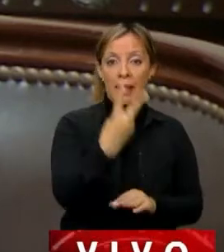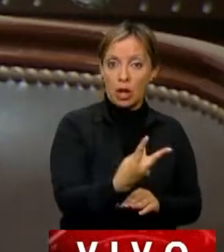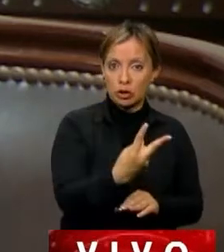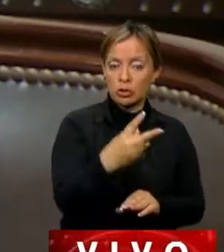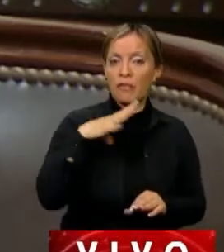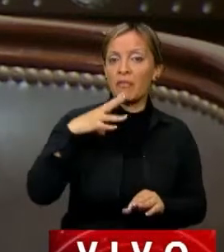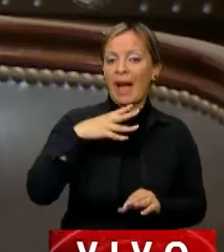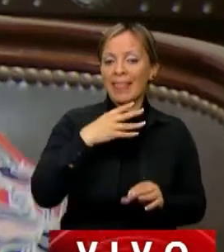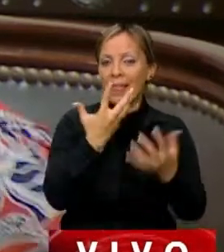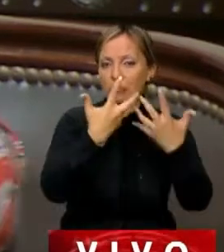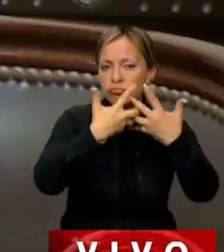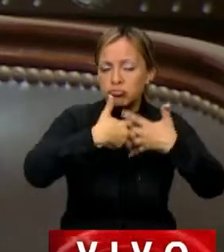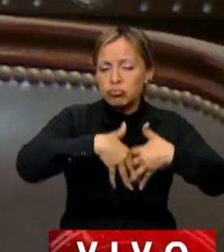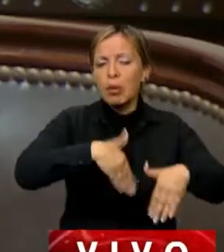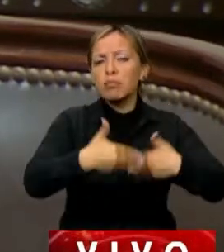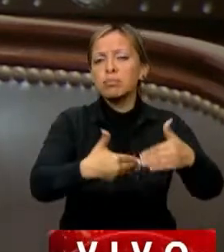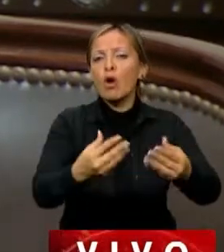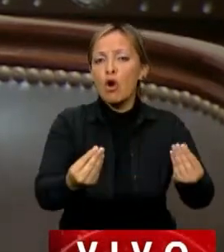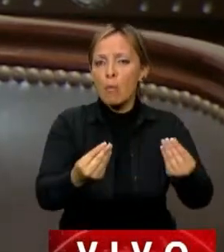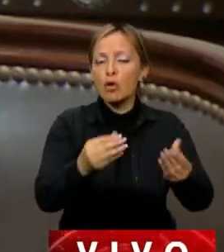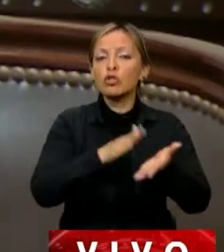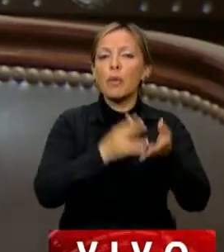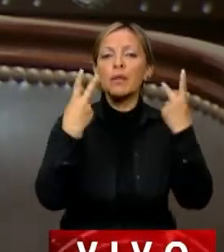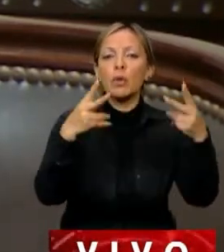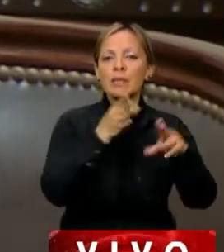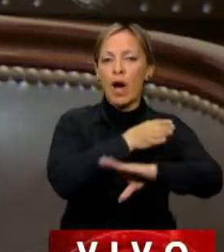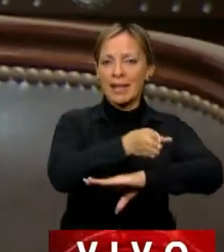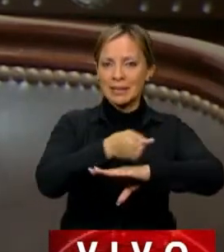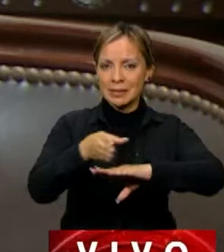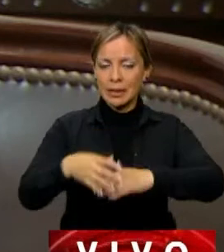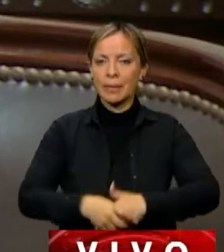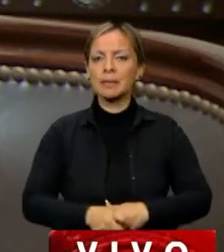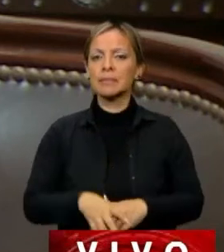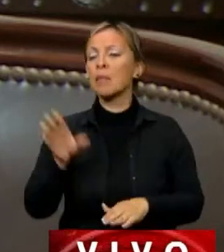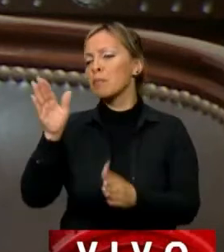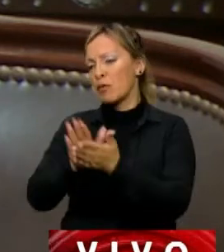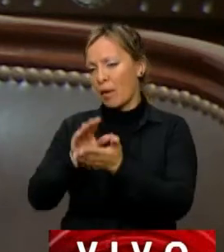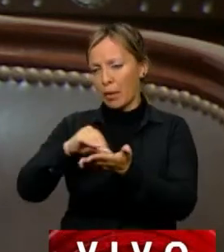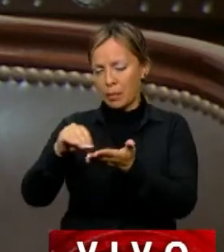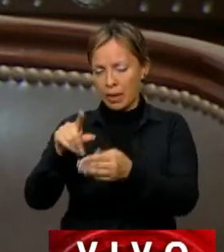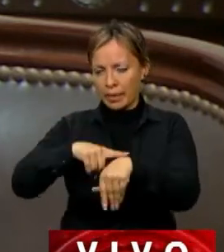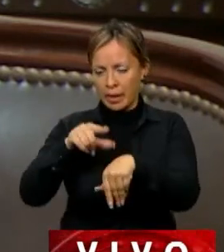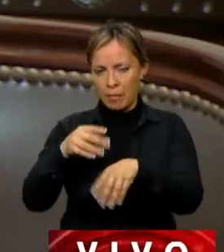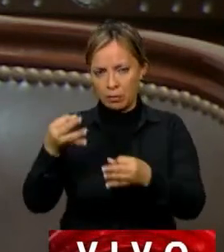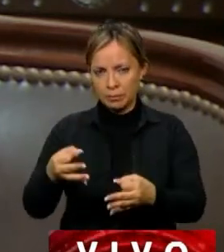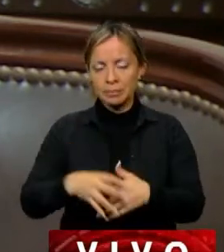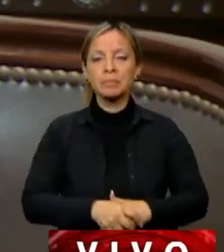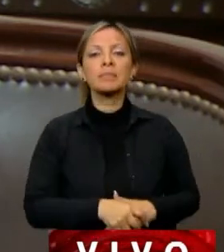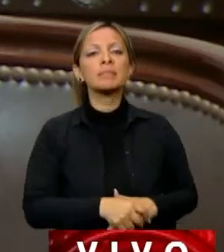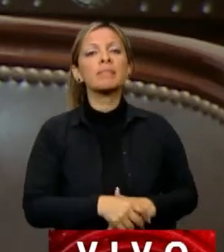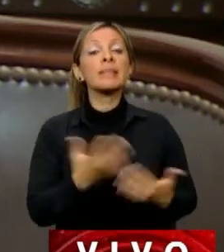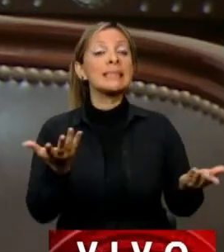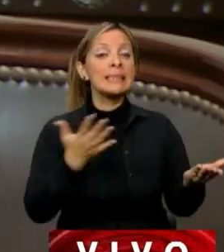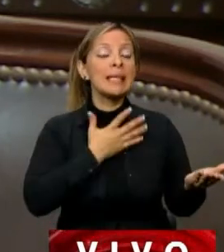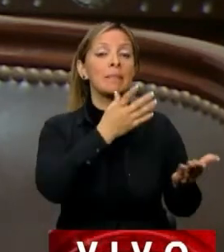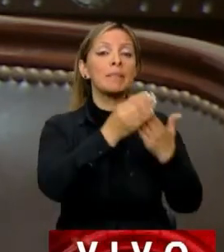de el turismo accesible. Diputada, lástima que no esté el ministro de